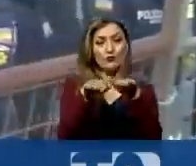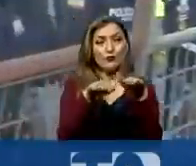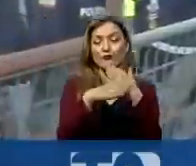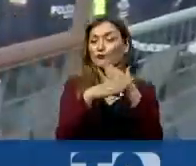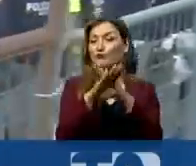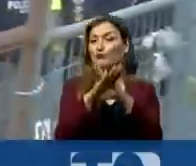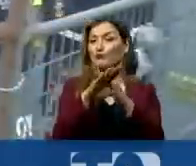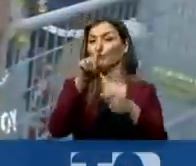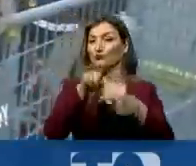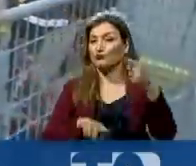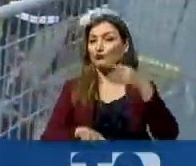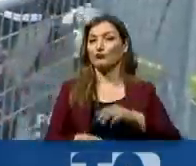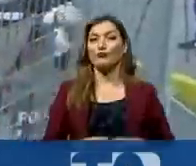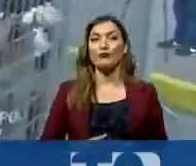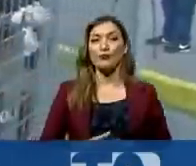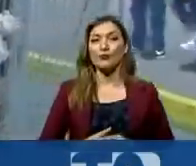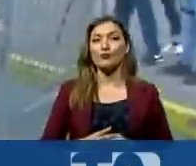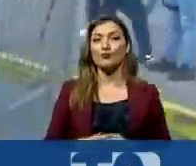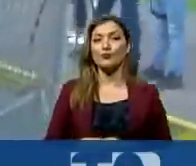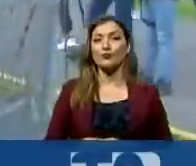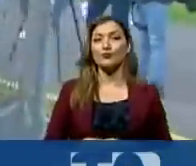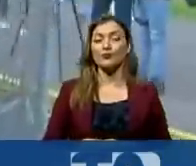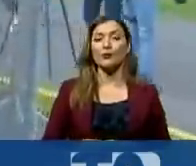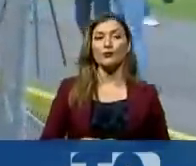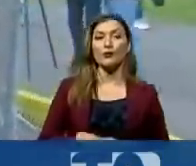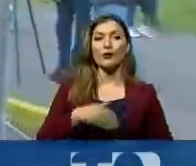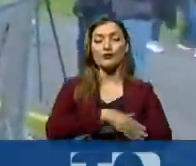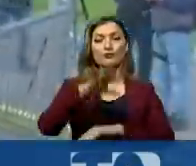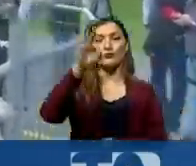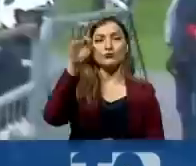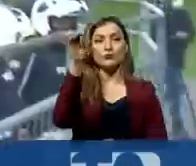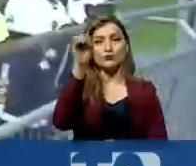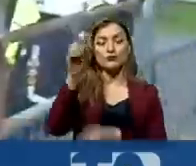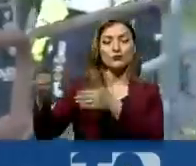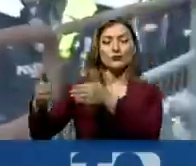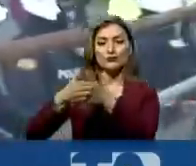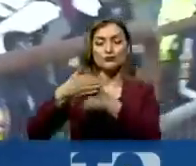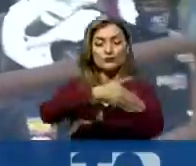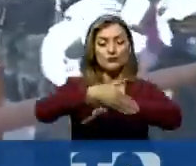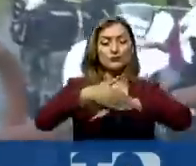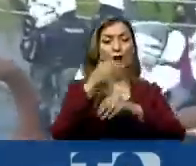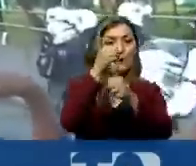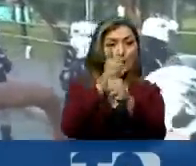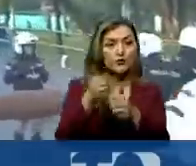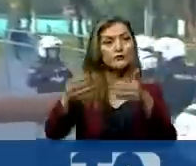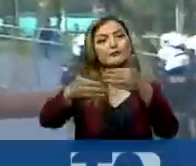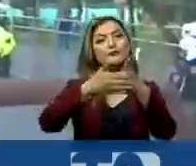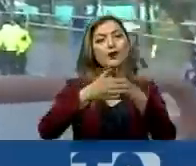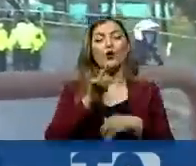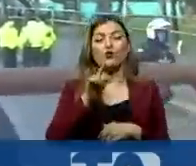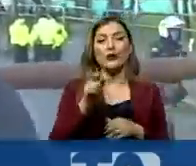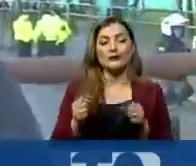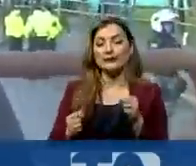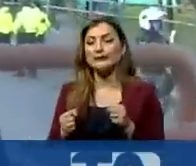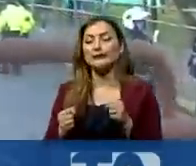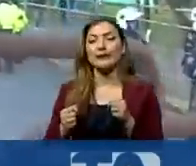está cerrada la calle de la avenida 9 octubre de la avenida amazonas así que si usted tenía pensado venir por este